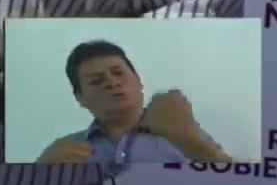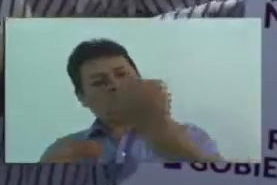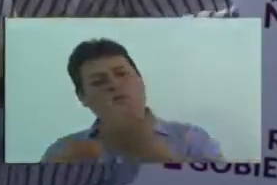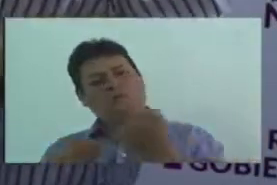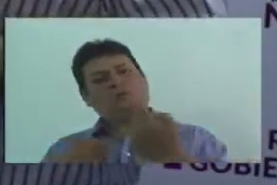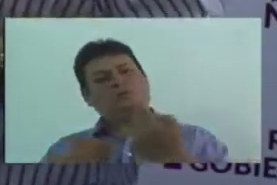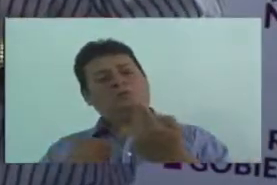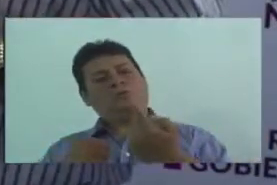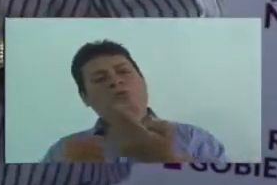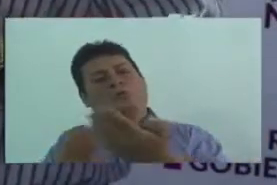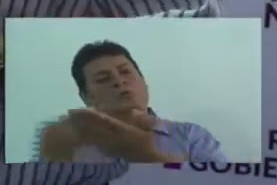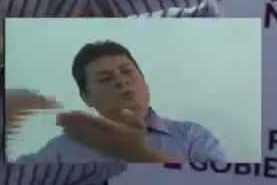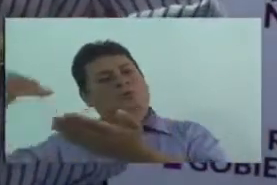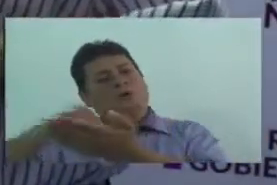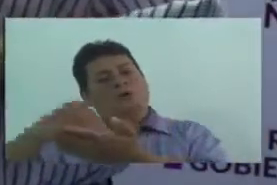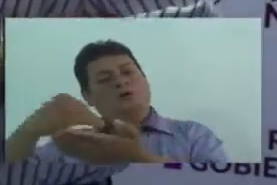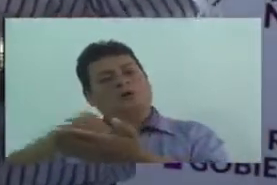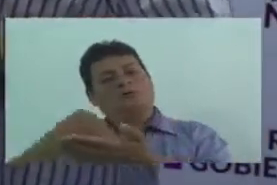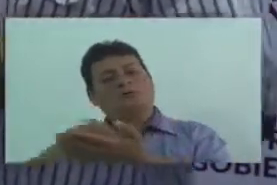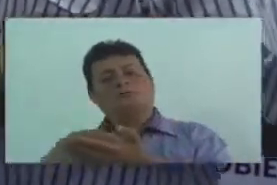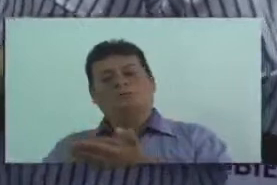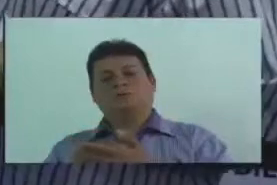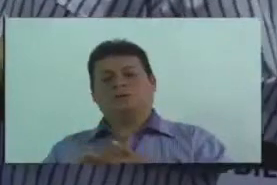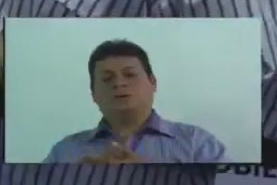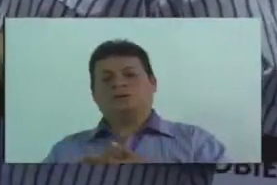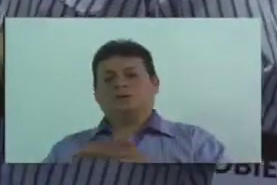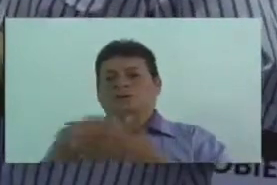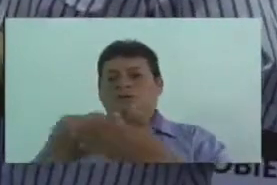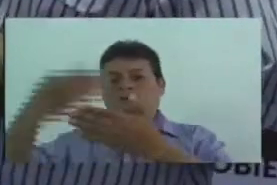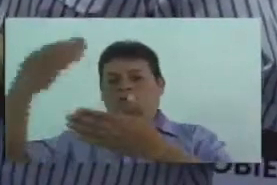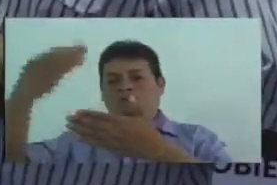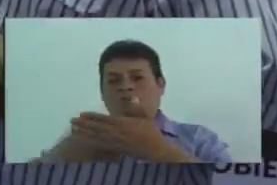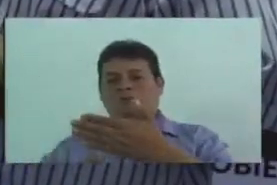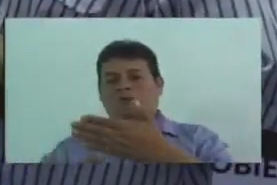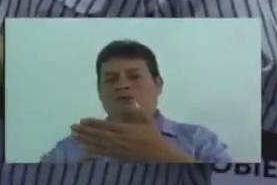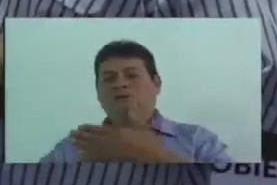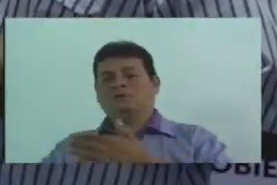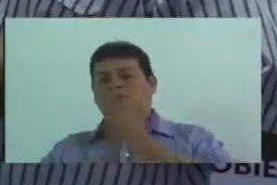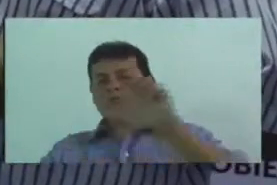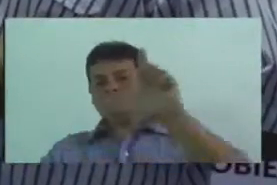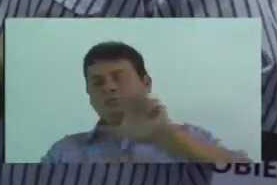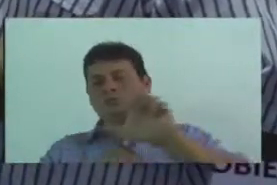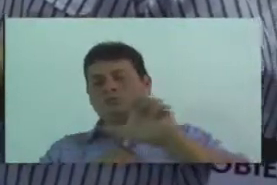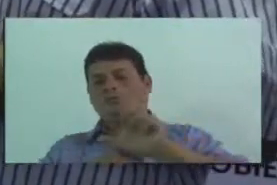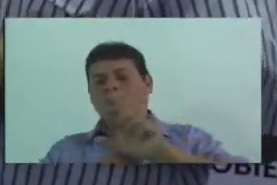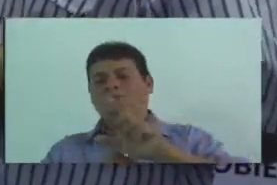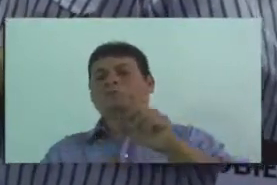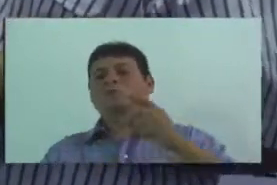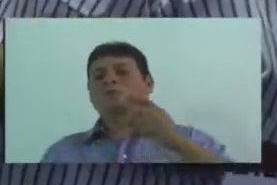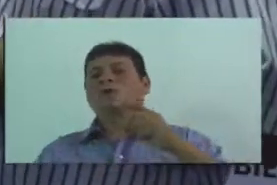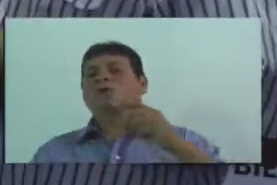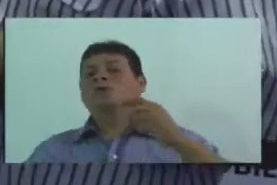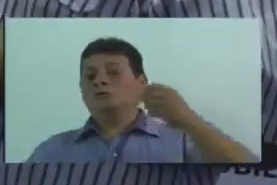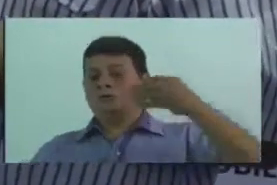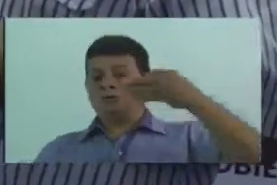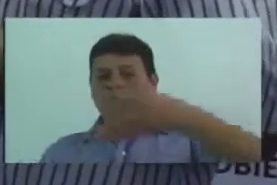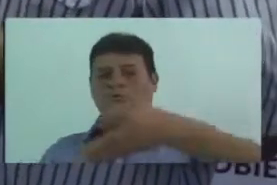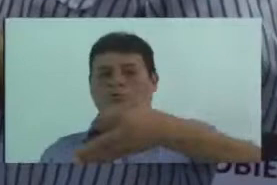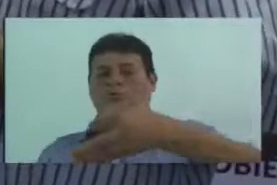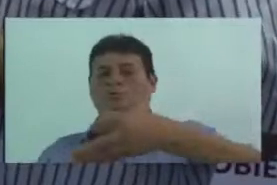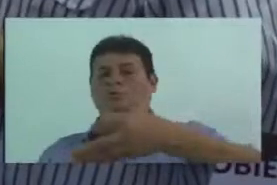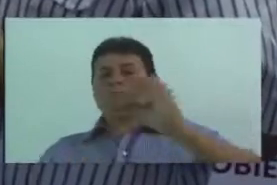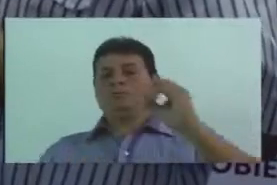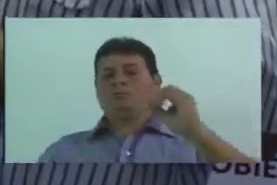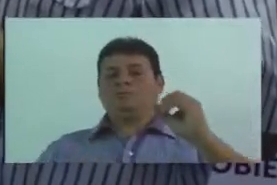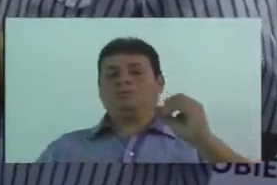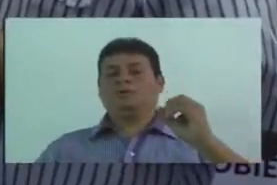ángulos rectos. Por ejemplo, una pared con el piso siempre forman un ángulo recto de 90 grados. Entonces, un ángulo